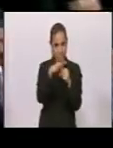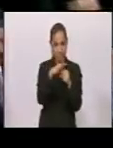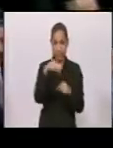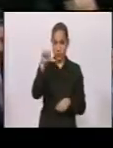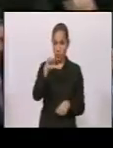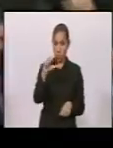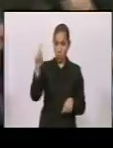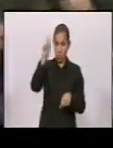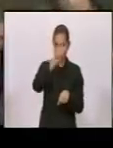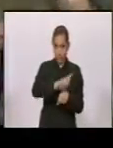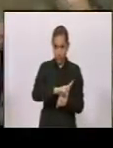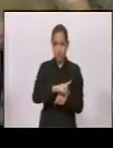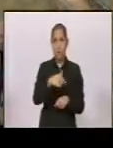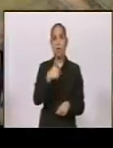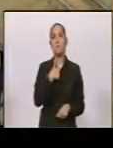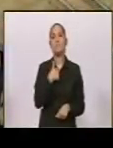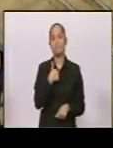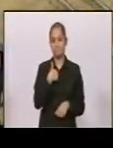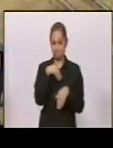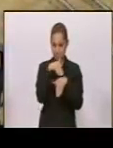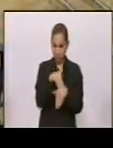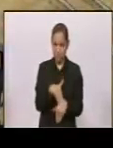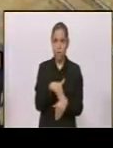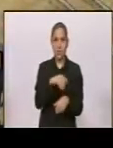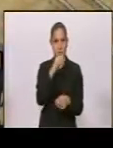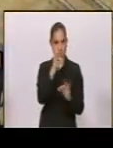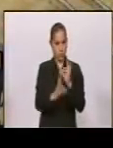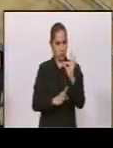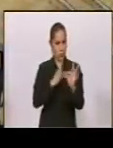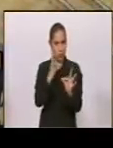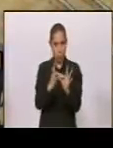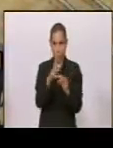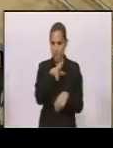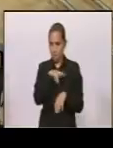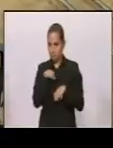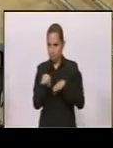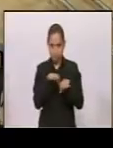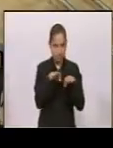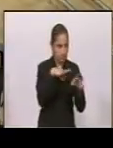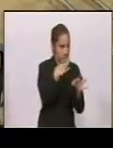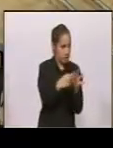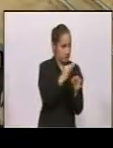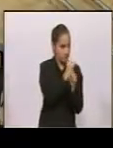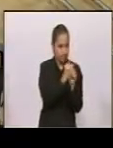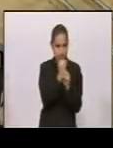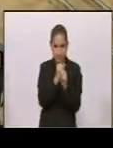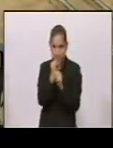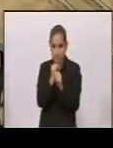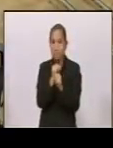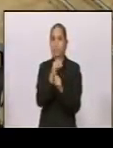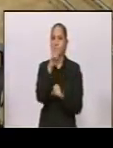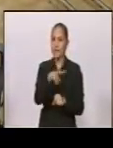del convencimiento del deber cumplido, afirmamos: las y los mexicanos tomaron